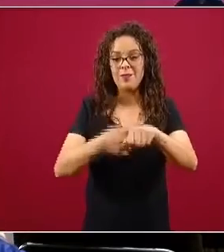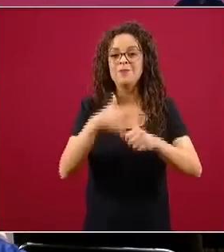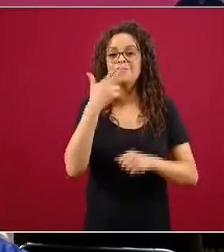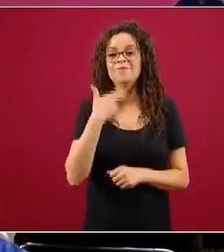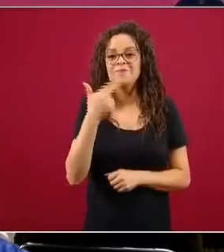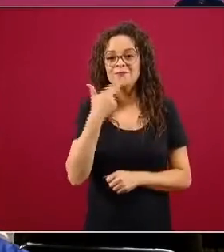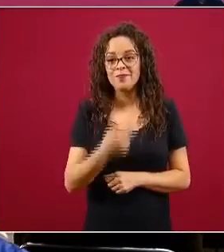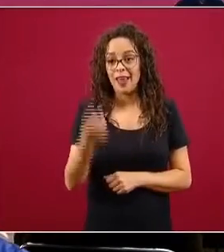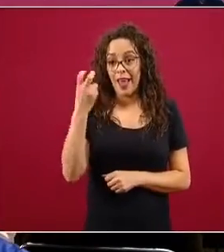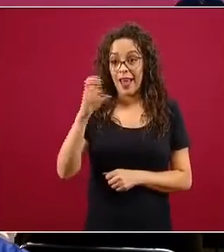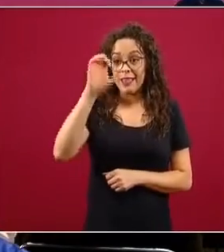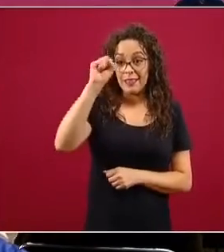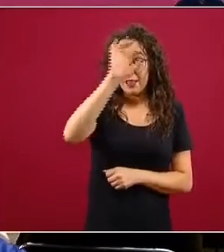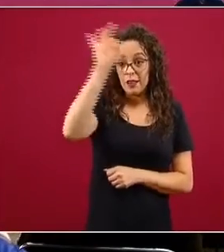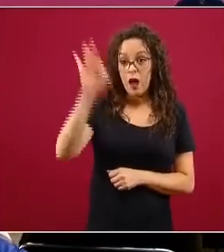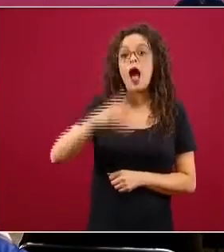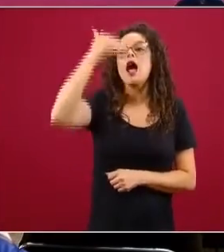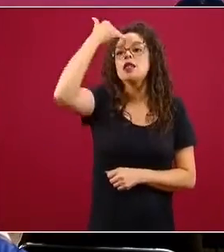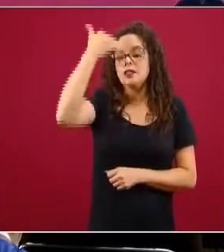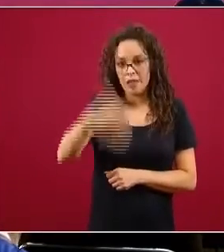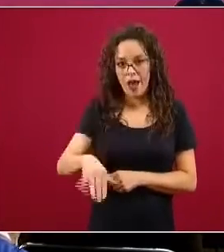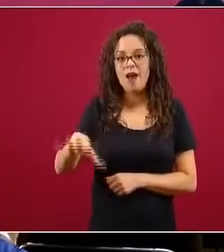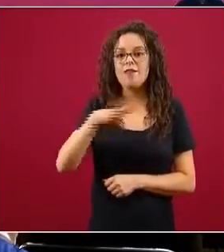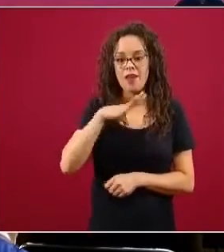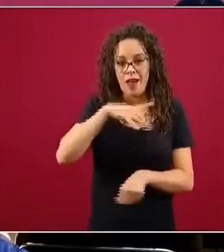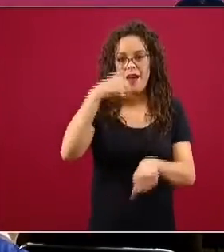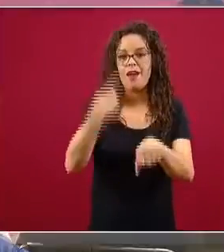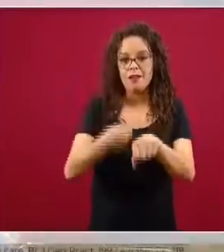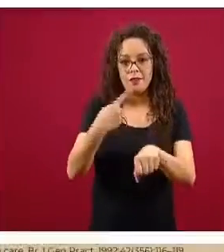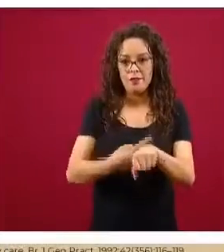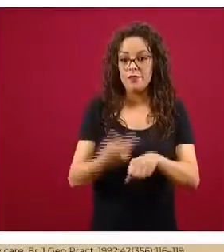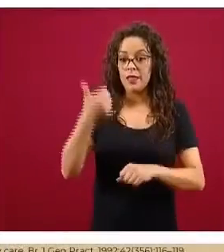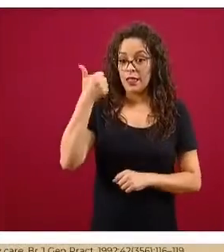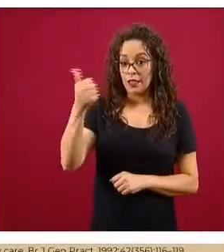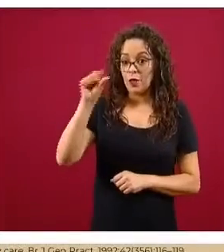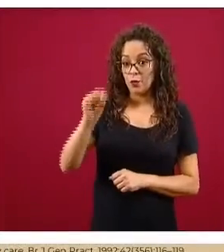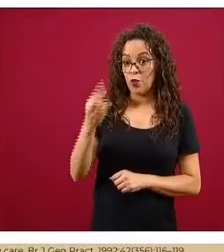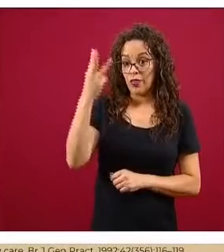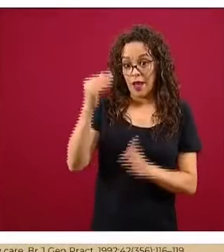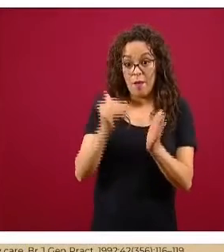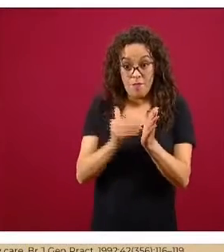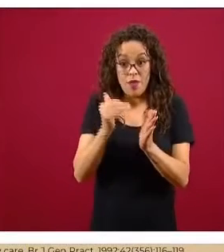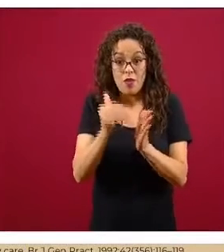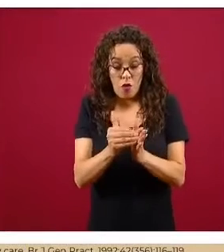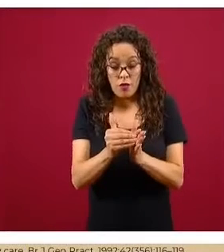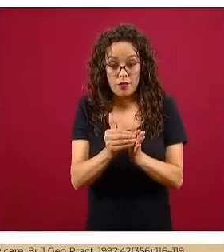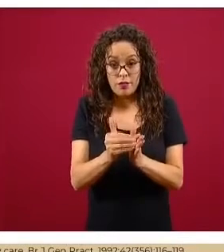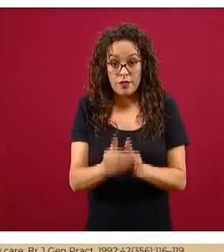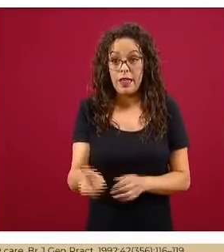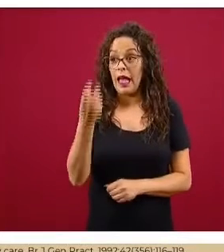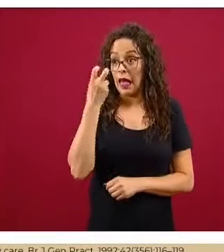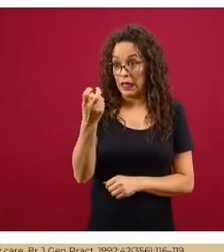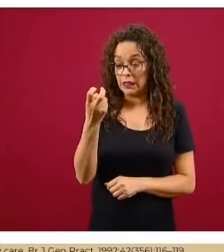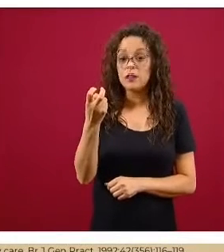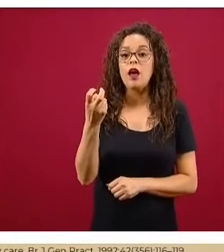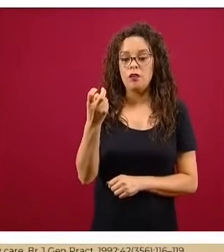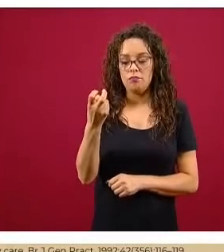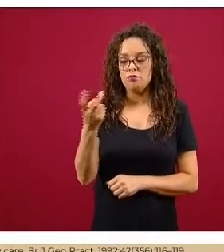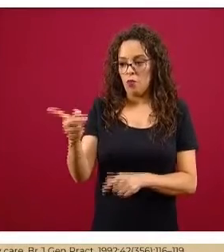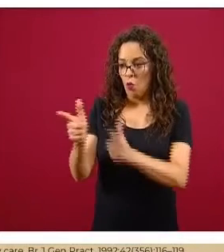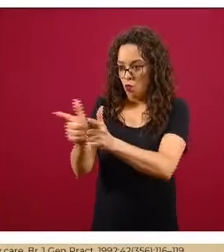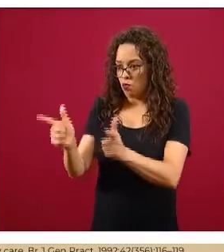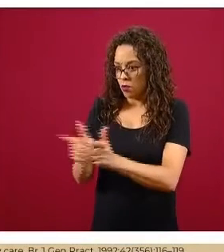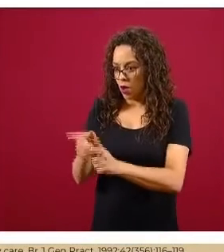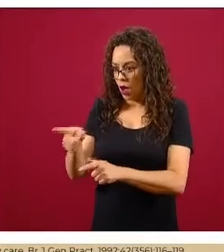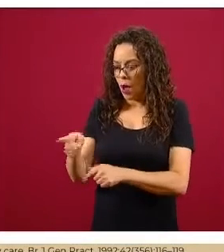el 70% conoce el diagnóstico, 6.3 millones, y de los cuales una parte muy importante recibe